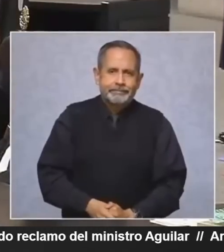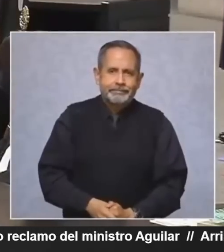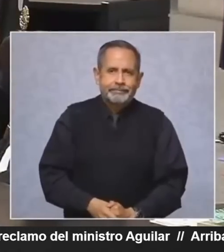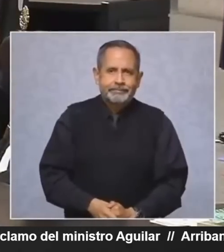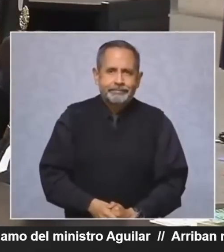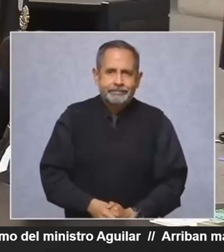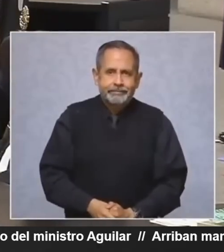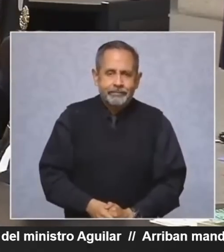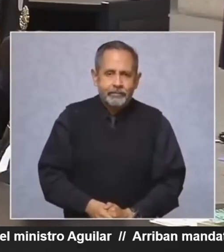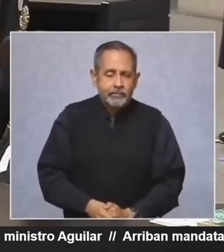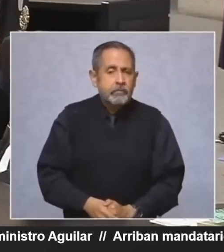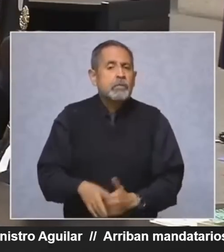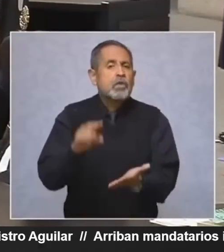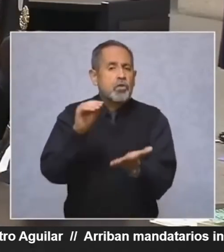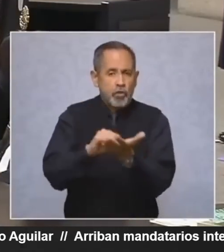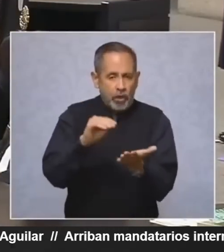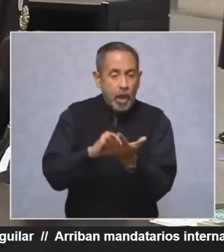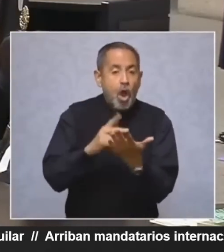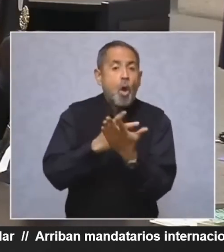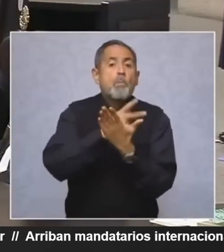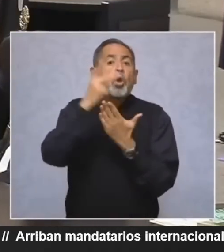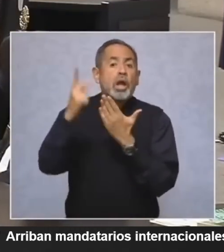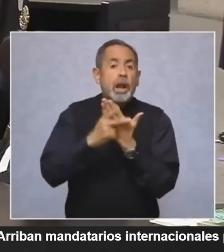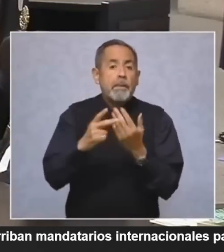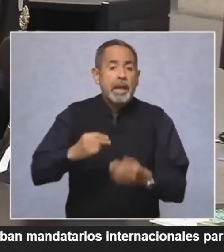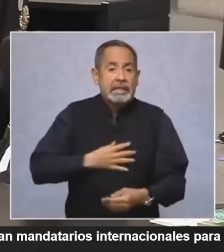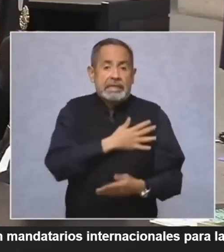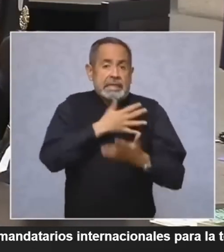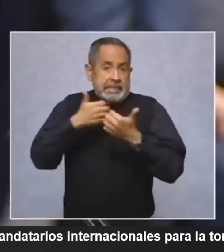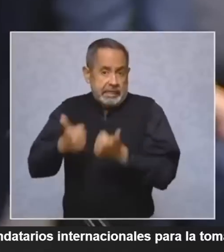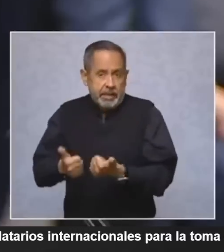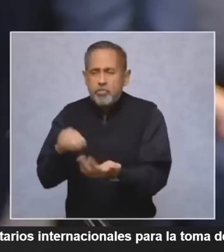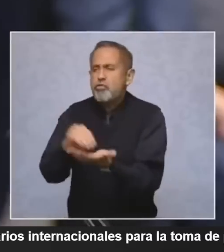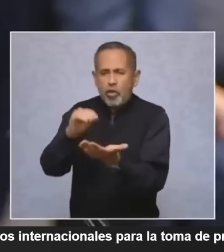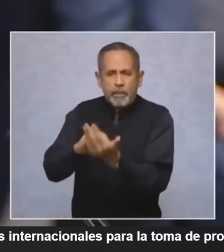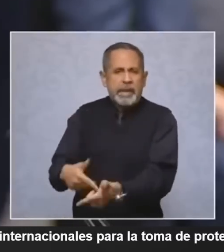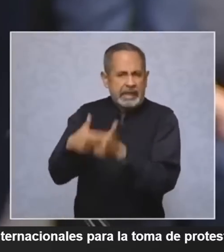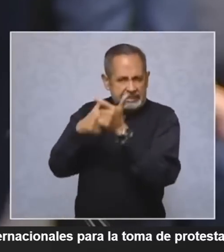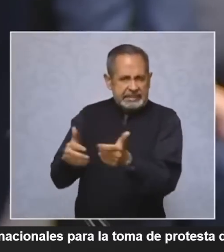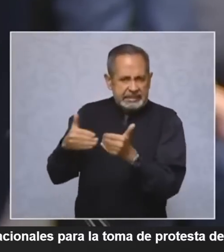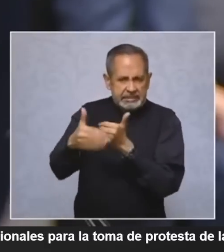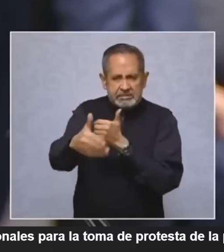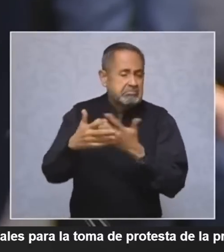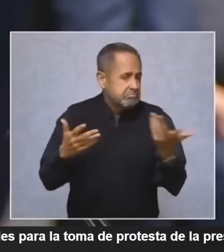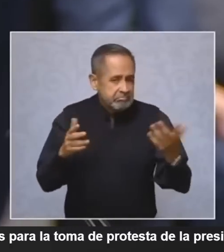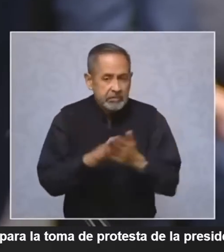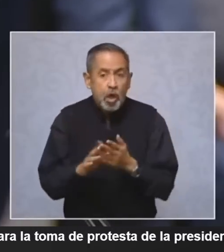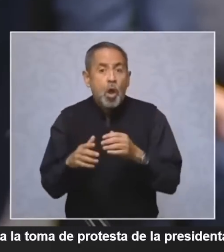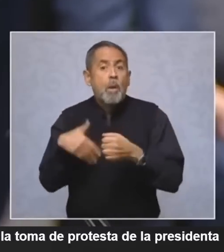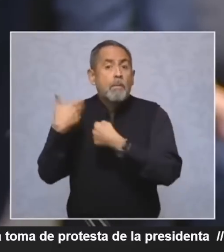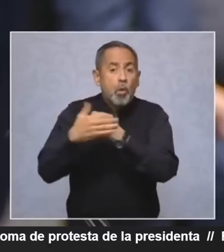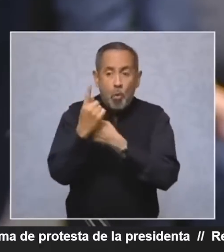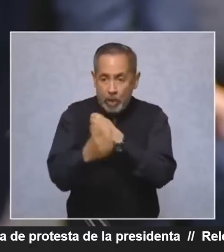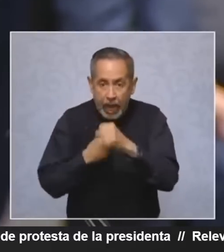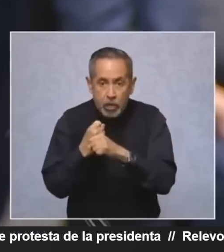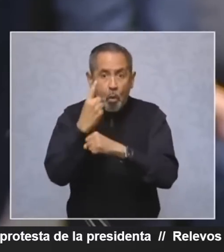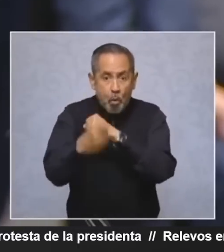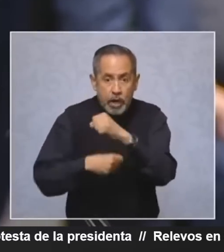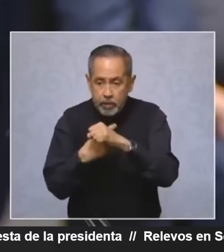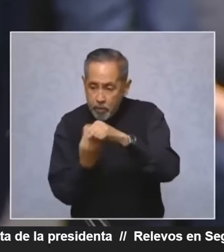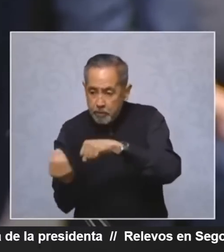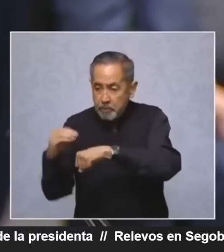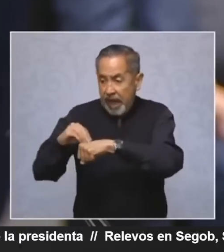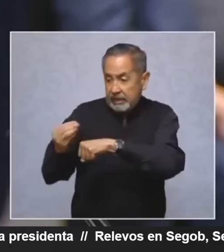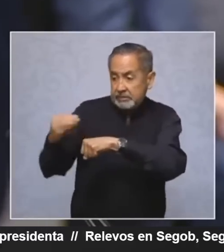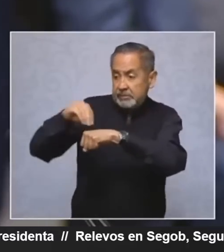Se mantendrán todos los programas del bienestar y nos aseguraremos que su incremento anual nunca esté